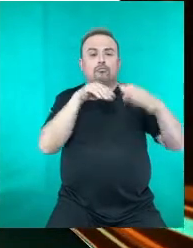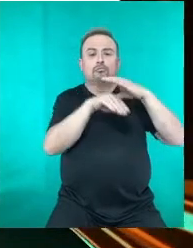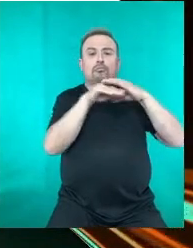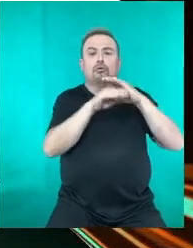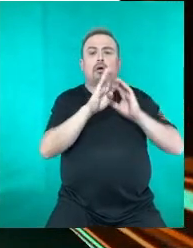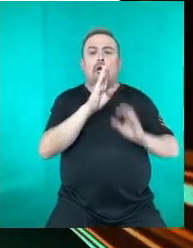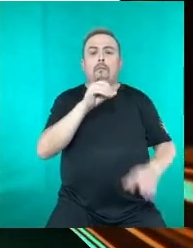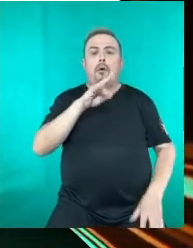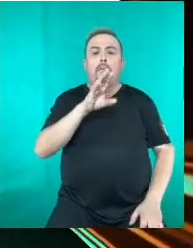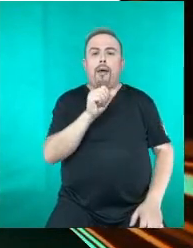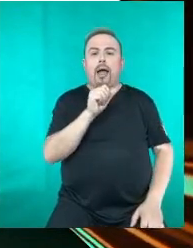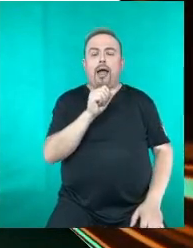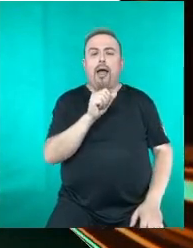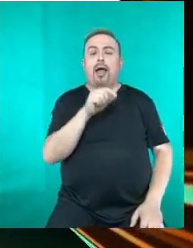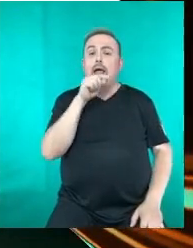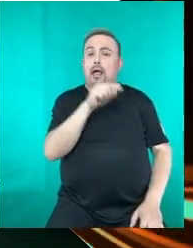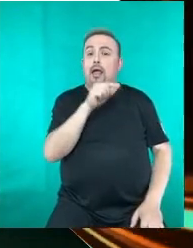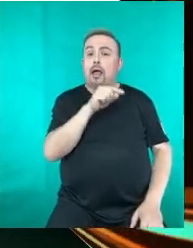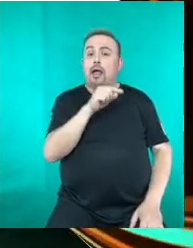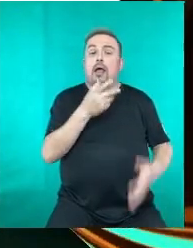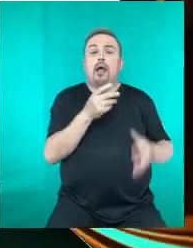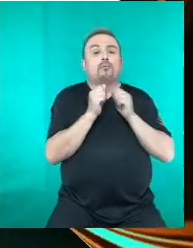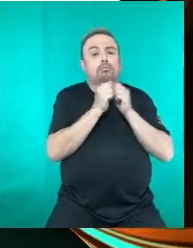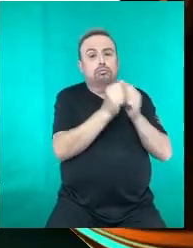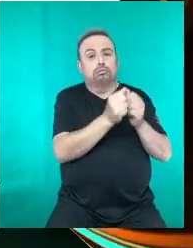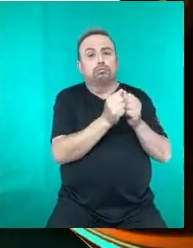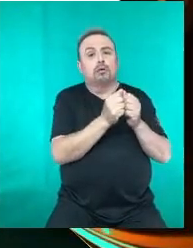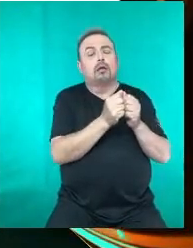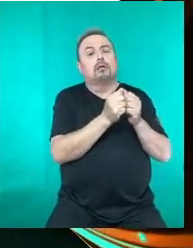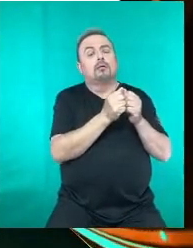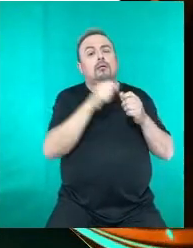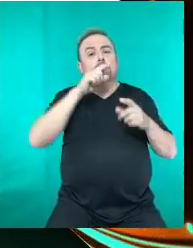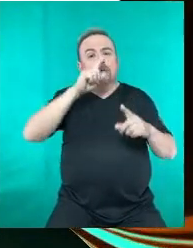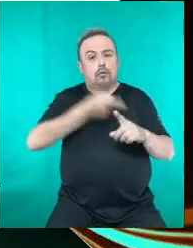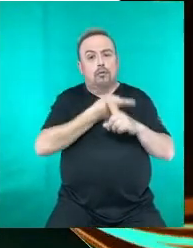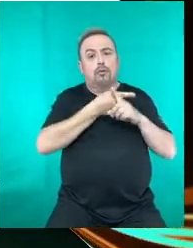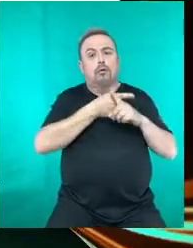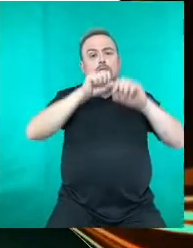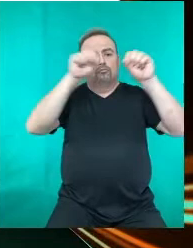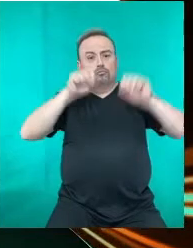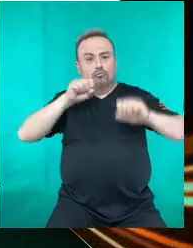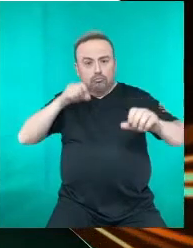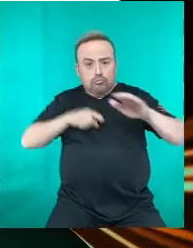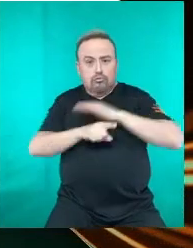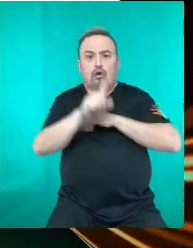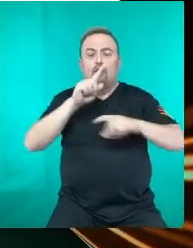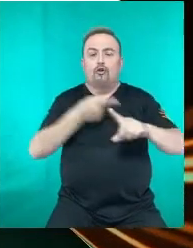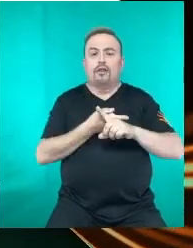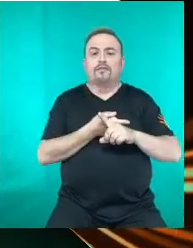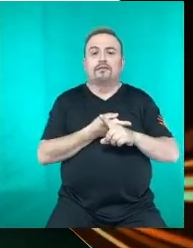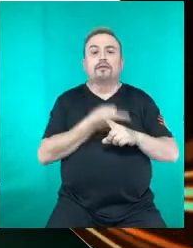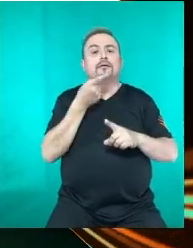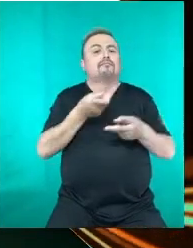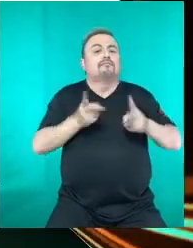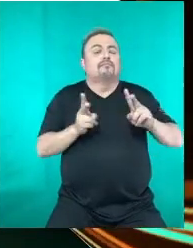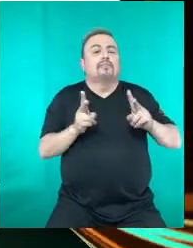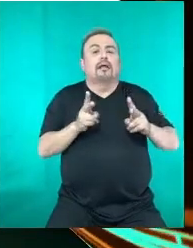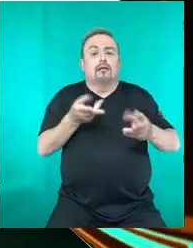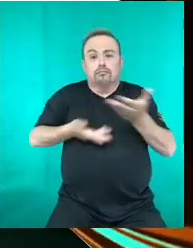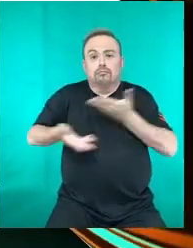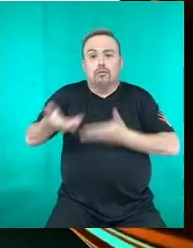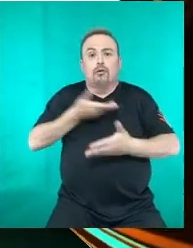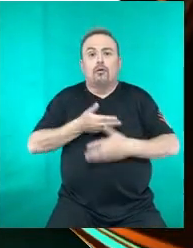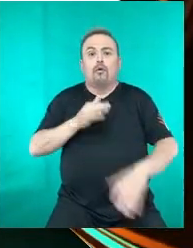va a acompañar y va a reingresar al sistema. Entonces, ¿qué permite esto? Compartir flujo. Lo